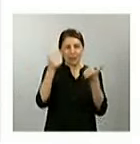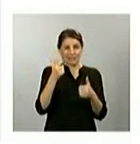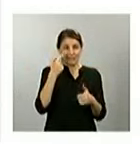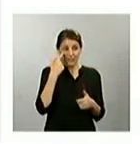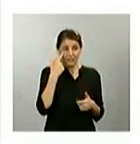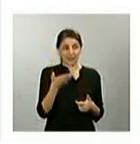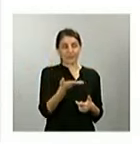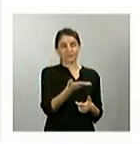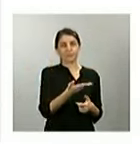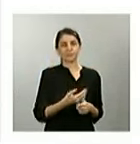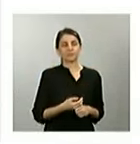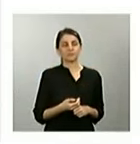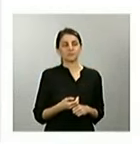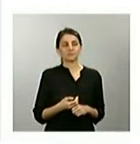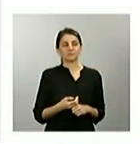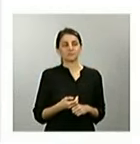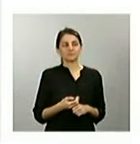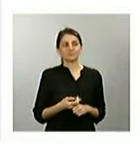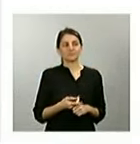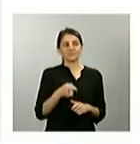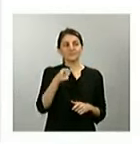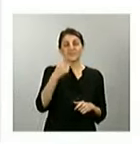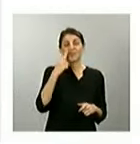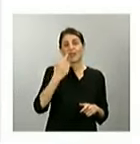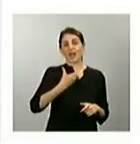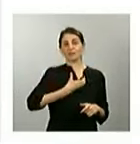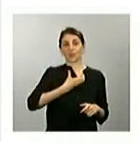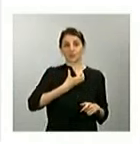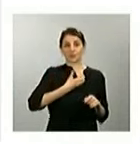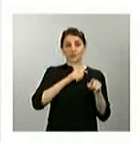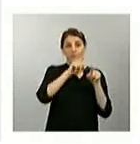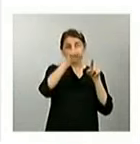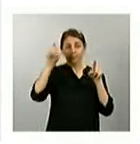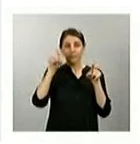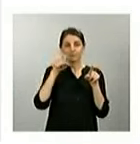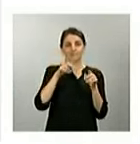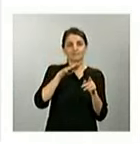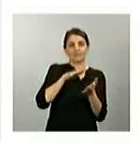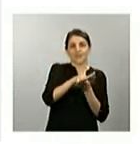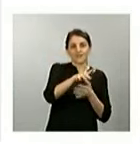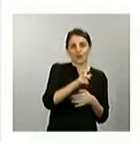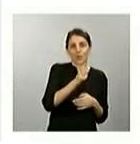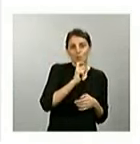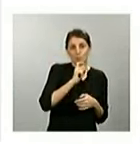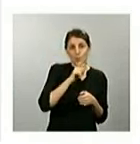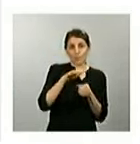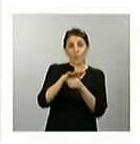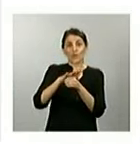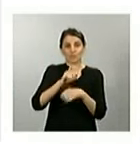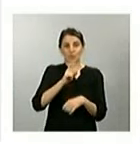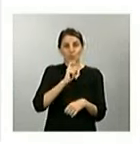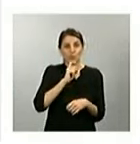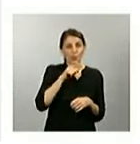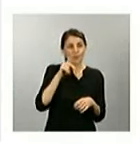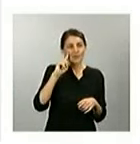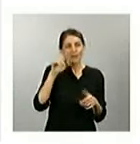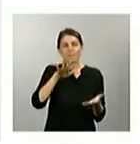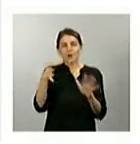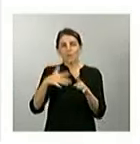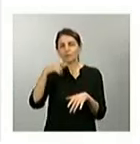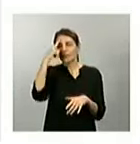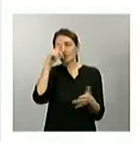por ayuntamientos y municipios y por lo tanto podemos ver hacernos una idea del mapa de España y